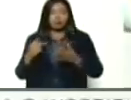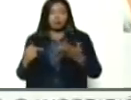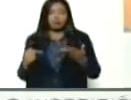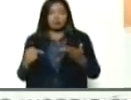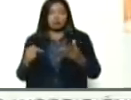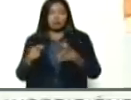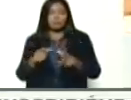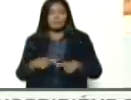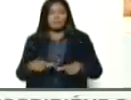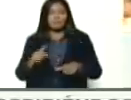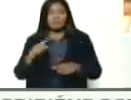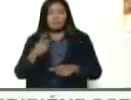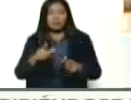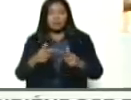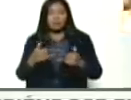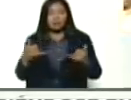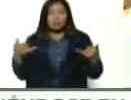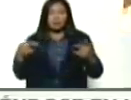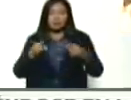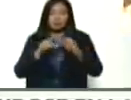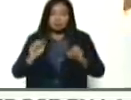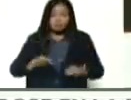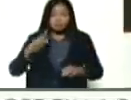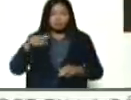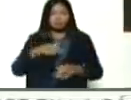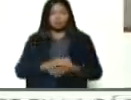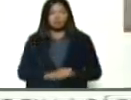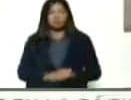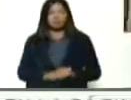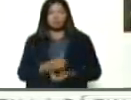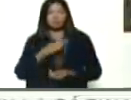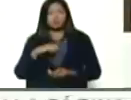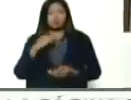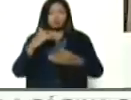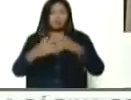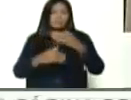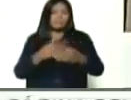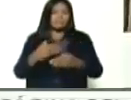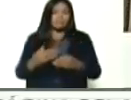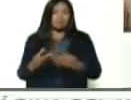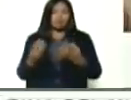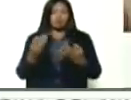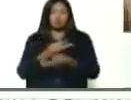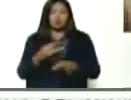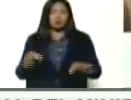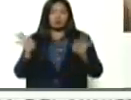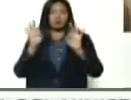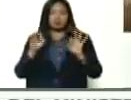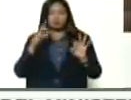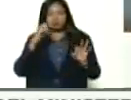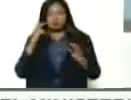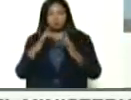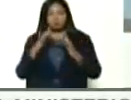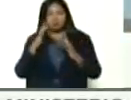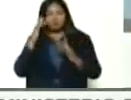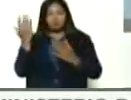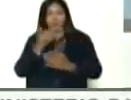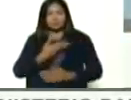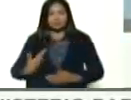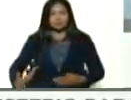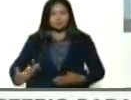primera línea que es el personal de salud y que afortunadamente hemos venido completando con bastante éxito adelante presidente